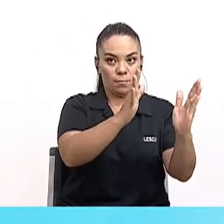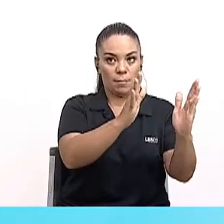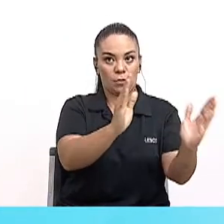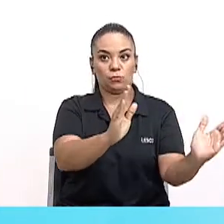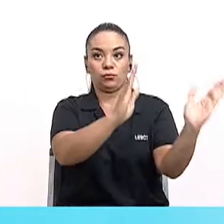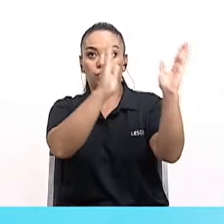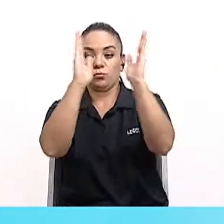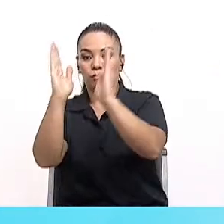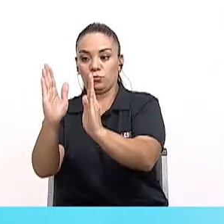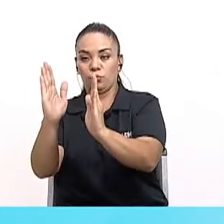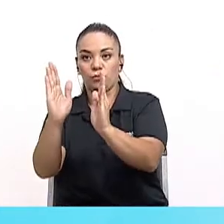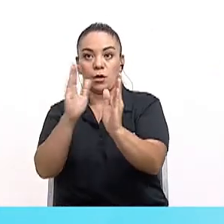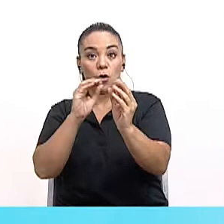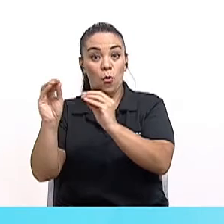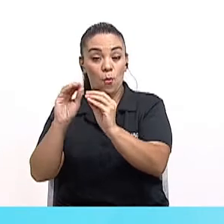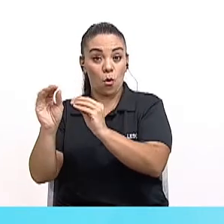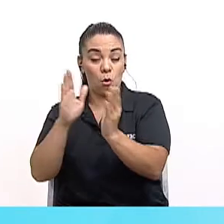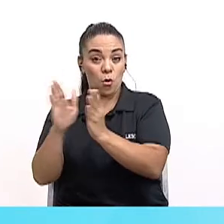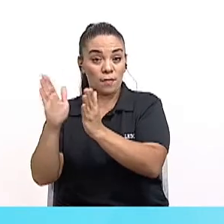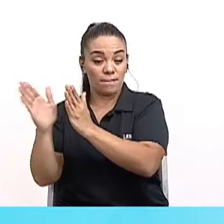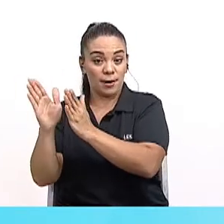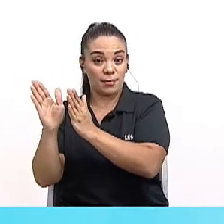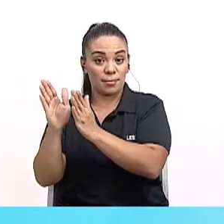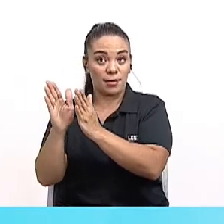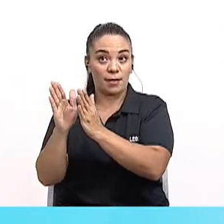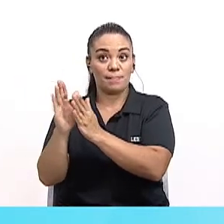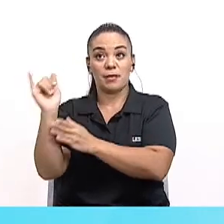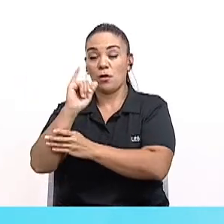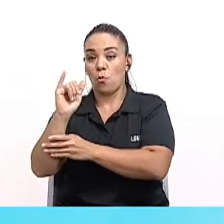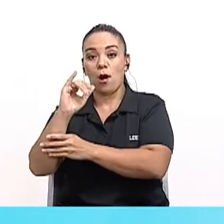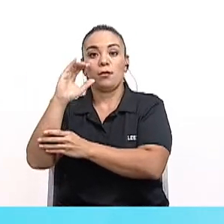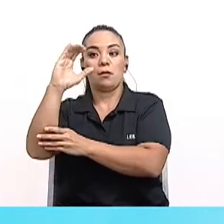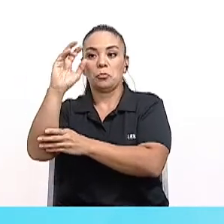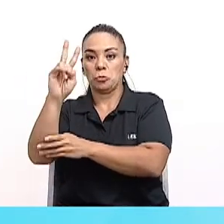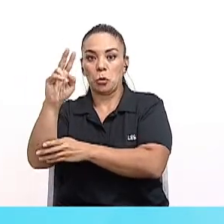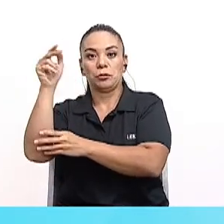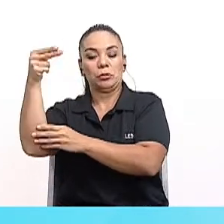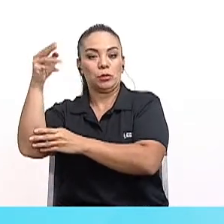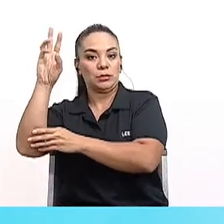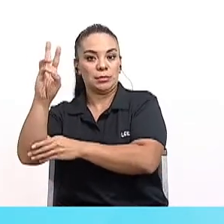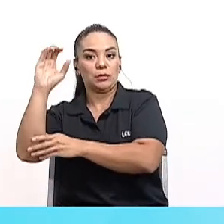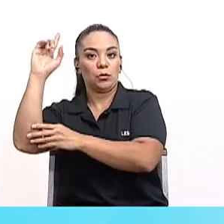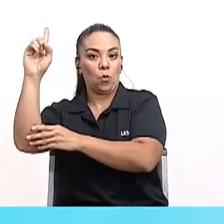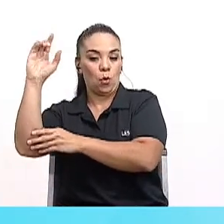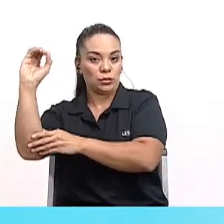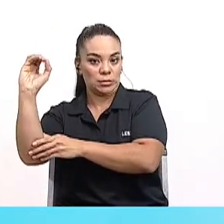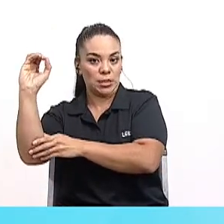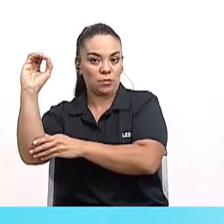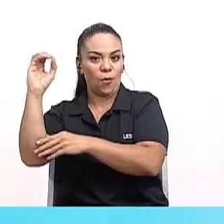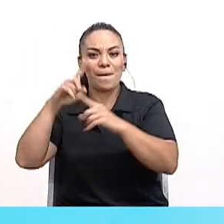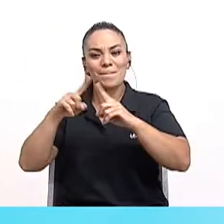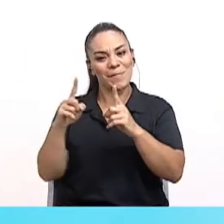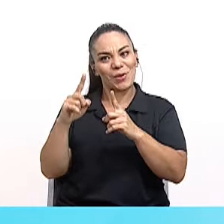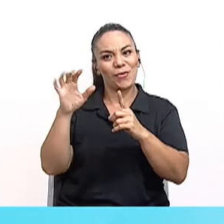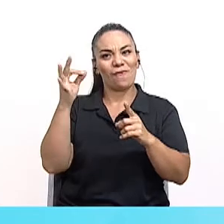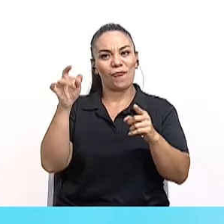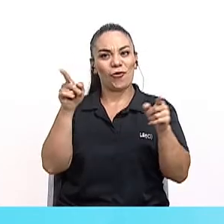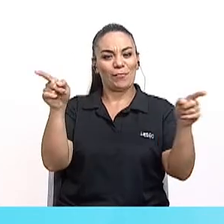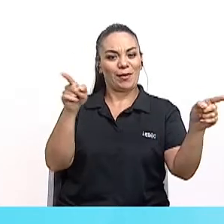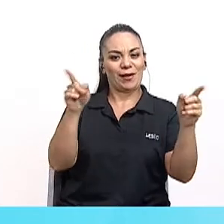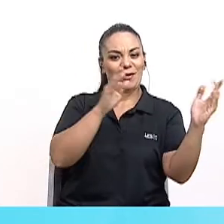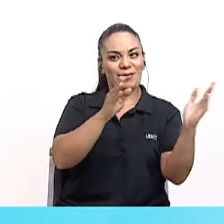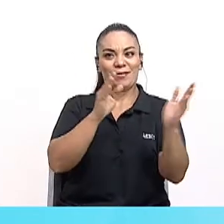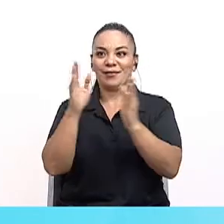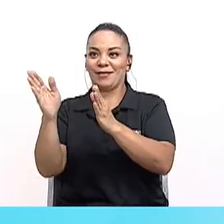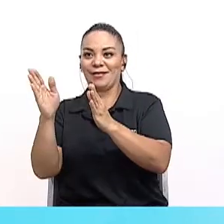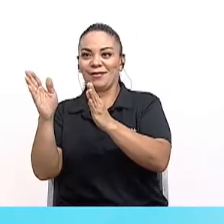diferente, misma cantidad de átomos, 2 carbonos, 6 hidrógenos y un oxígeno, pero la forma en la que organizo los átomos